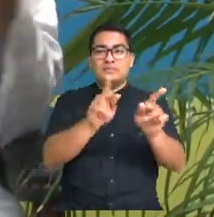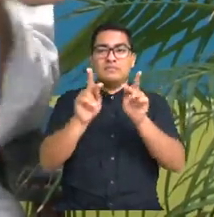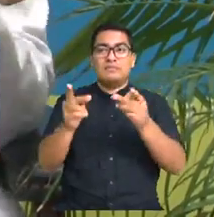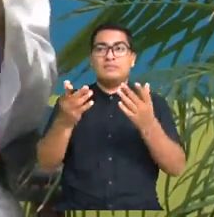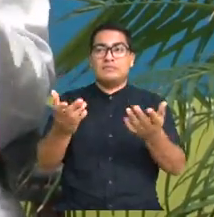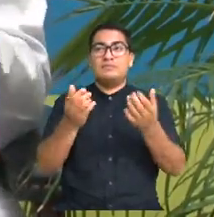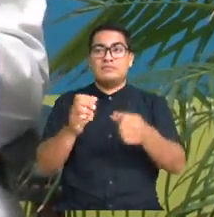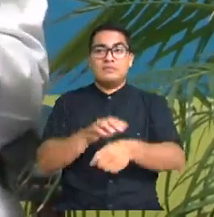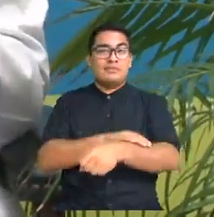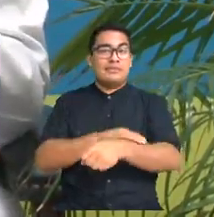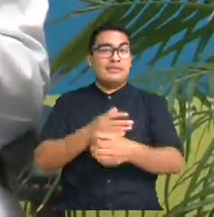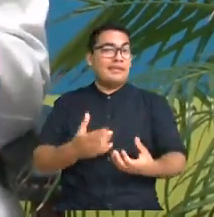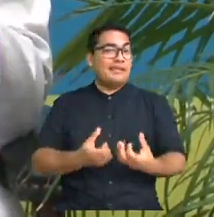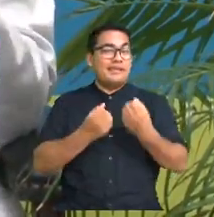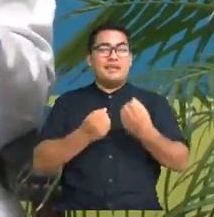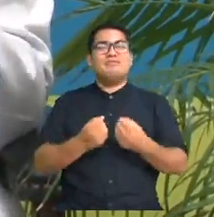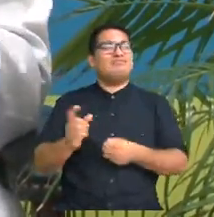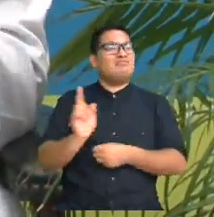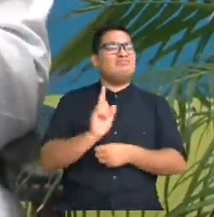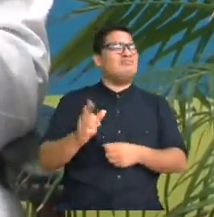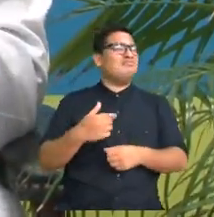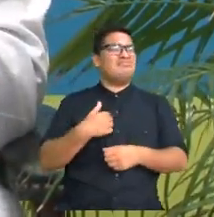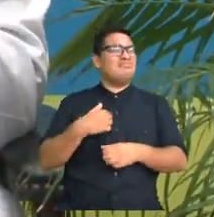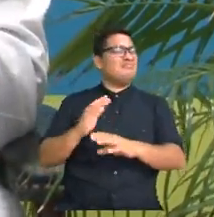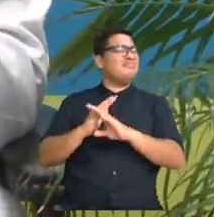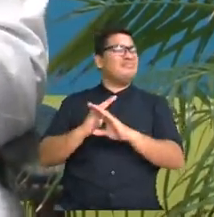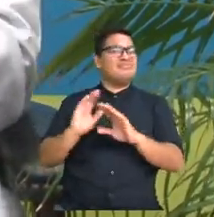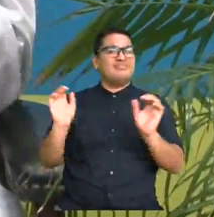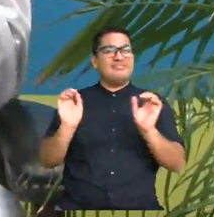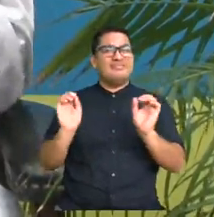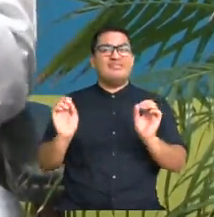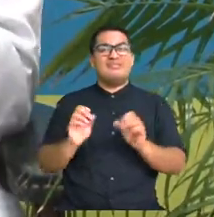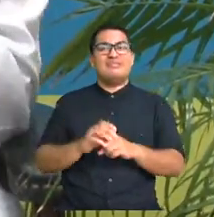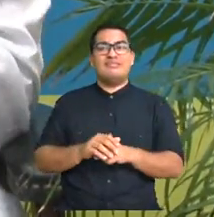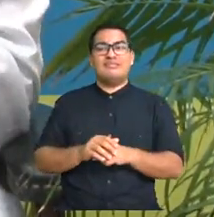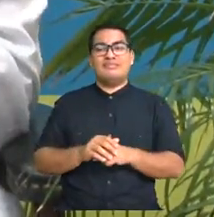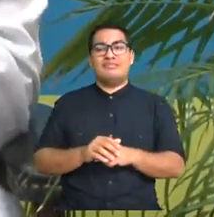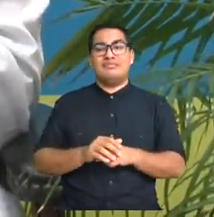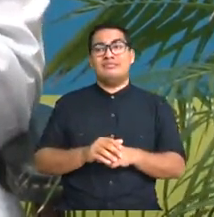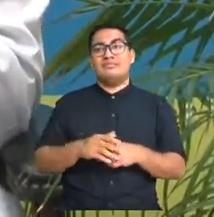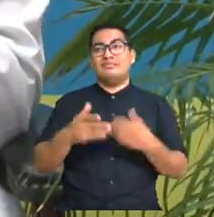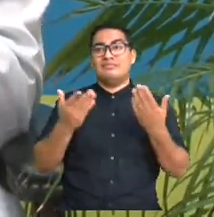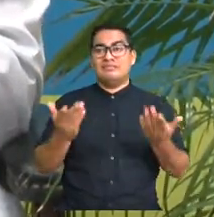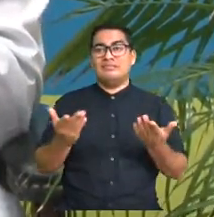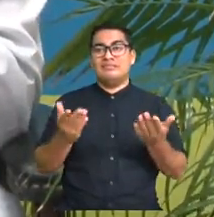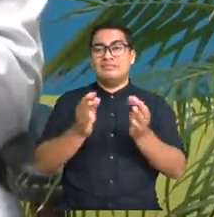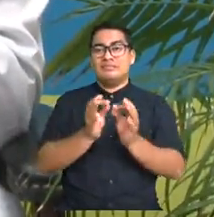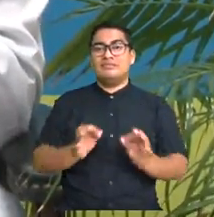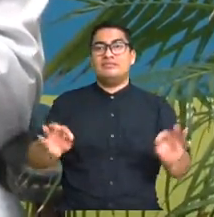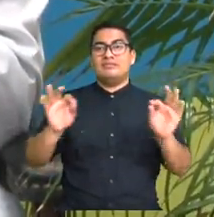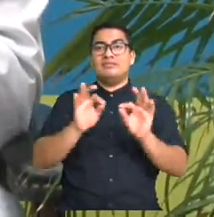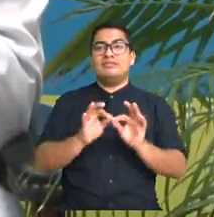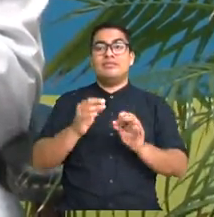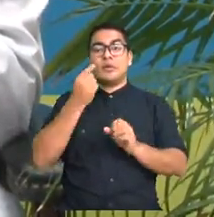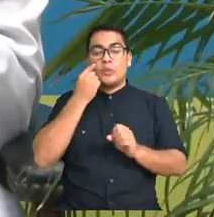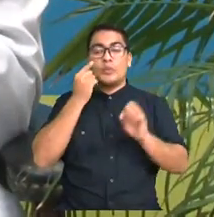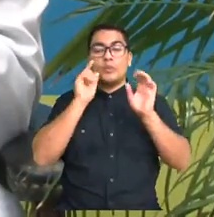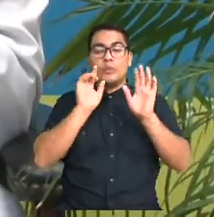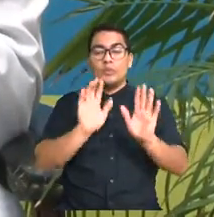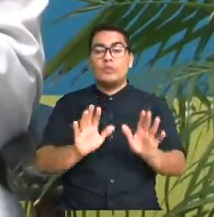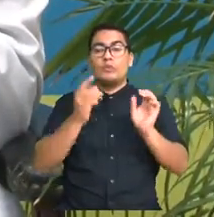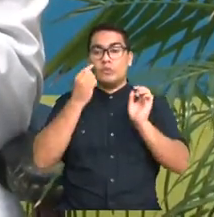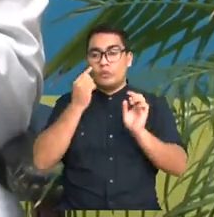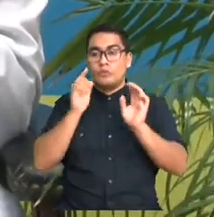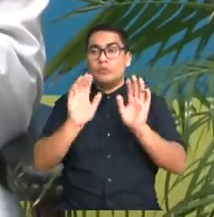cáncer de piel, yo creo que nadie quiere, ¿verdad? Tener cáncer de piel antes de los 40 años, ni mucho menos después. Entonces, tenemos que evitar todo esto para